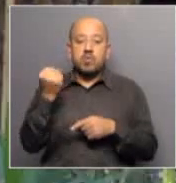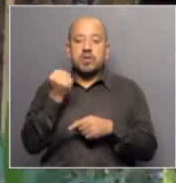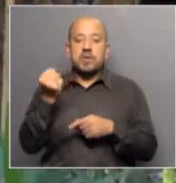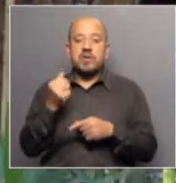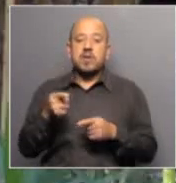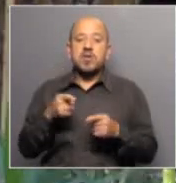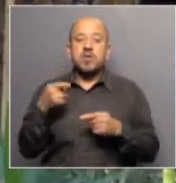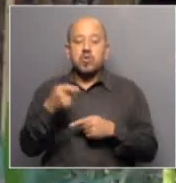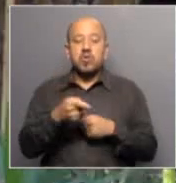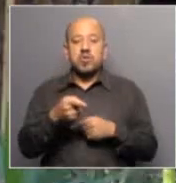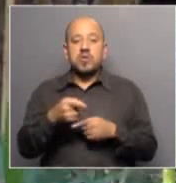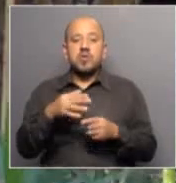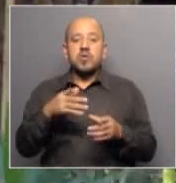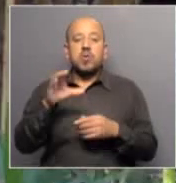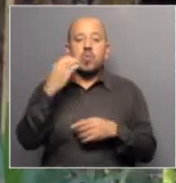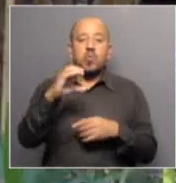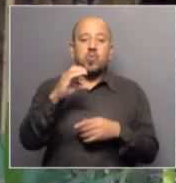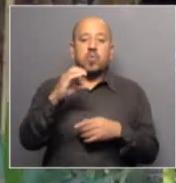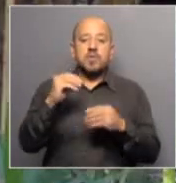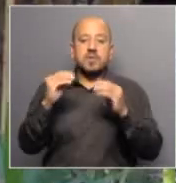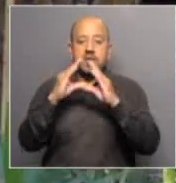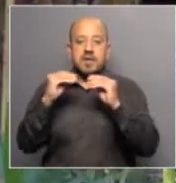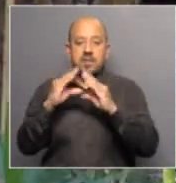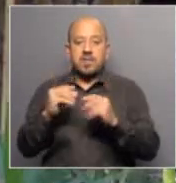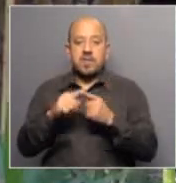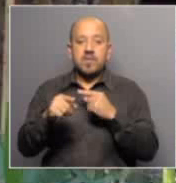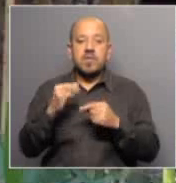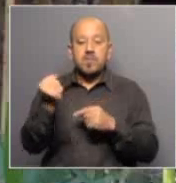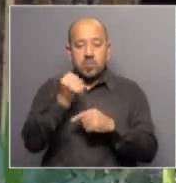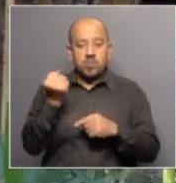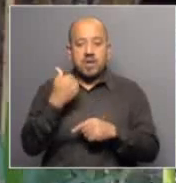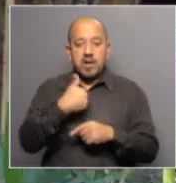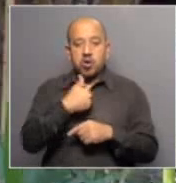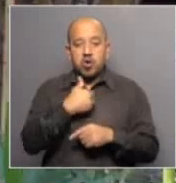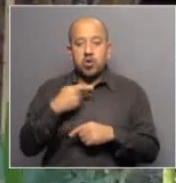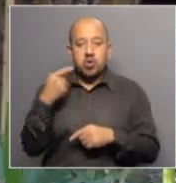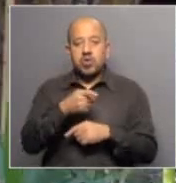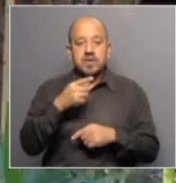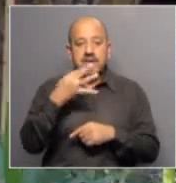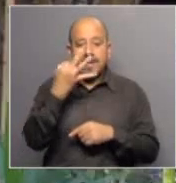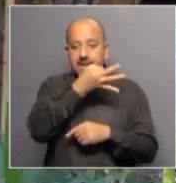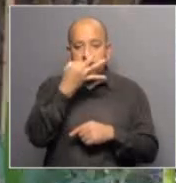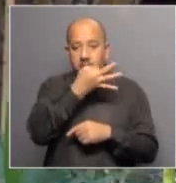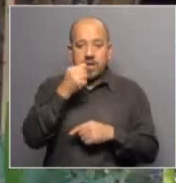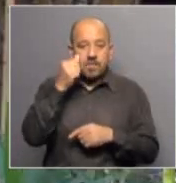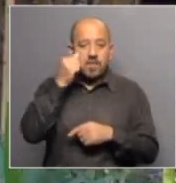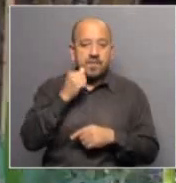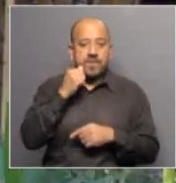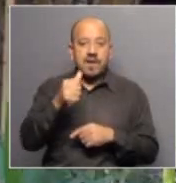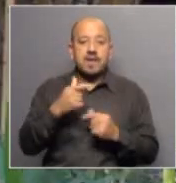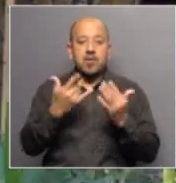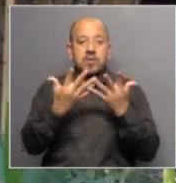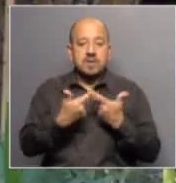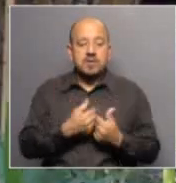contra el narcotráfico, tanto los clubes canábicos como los autocultivadores, es muchísima. Además, también muestra que la sociedad civil organizada